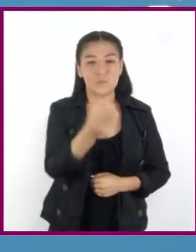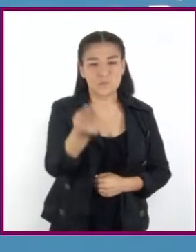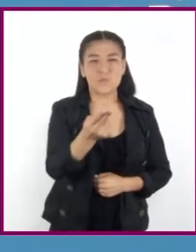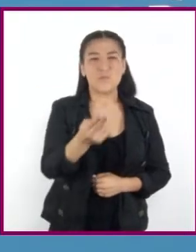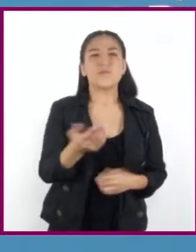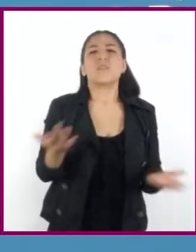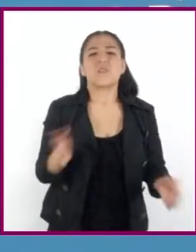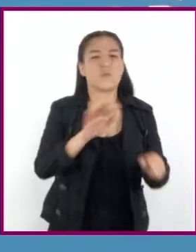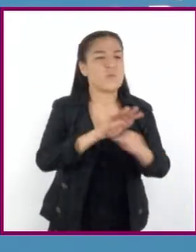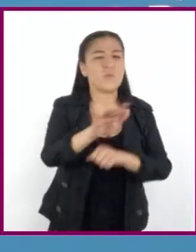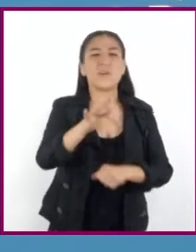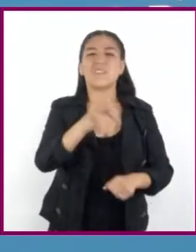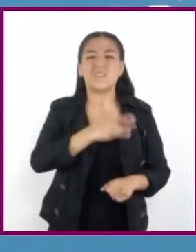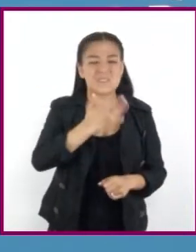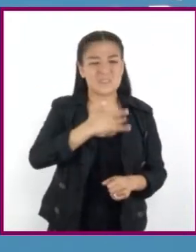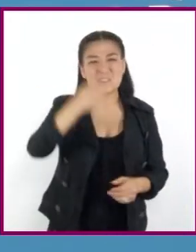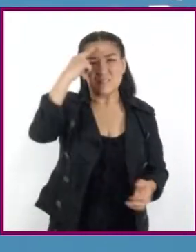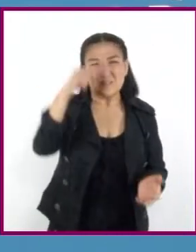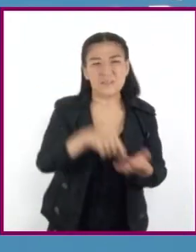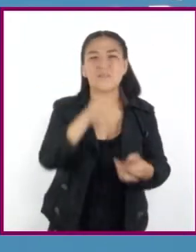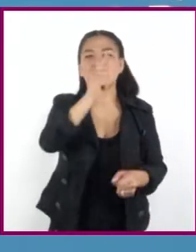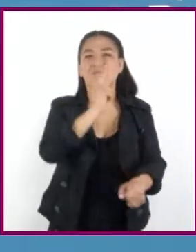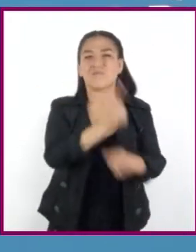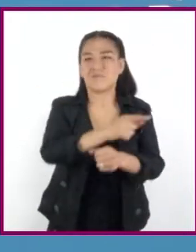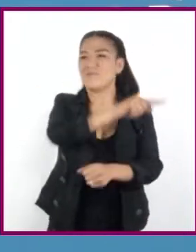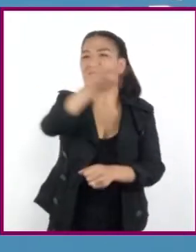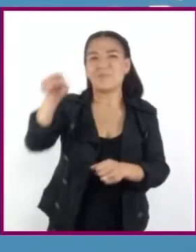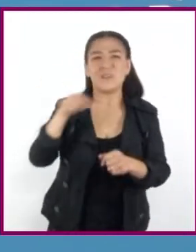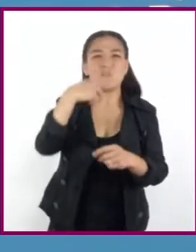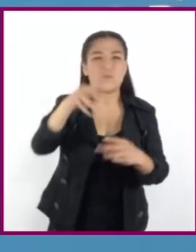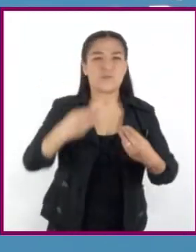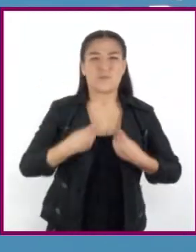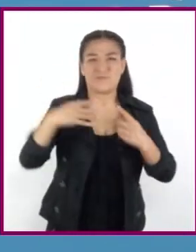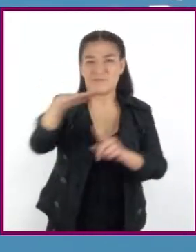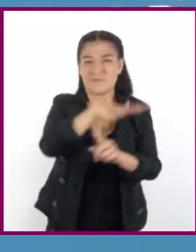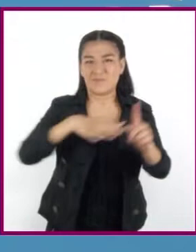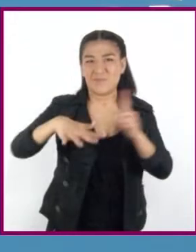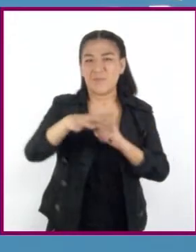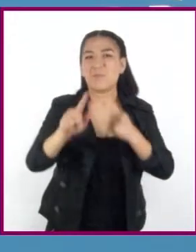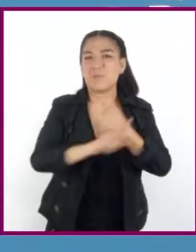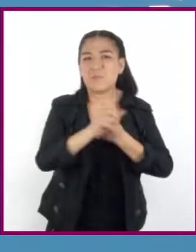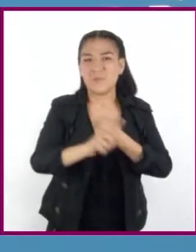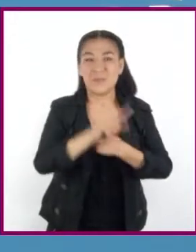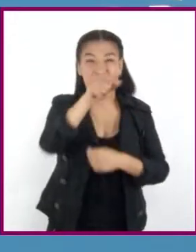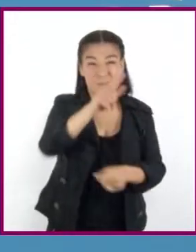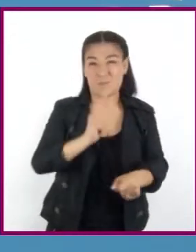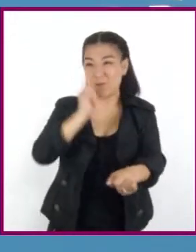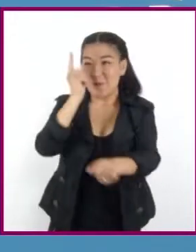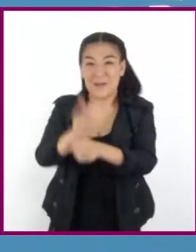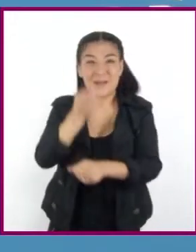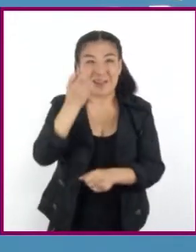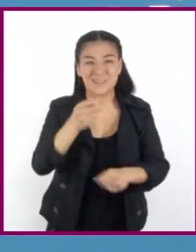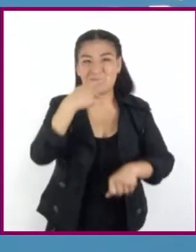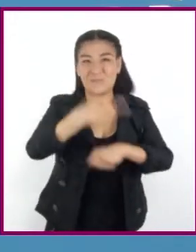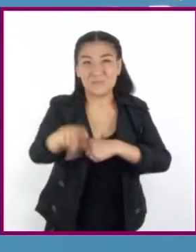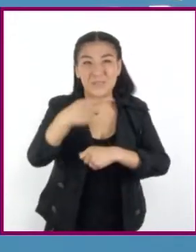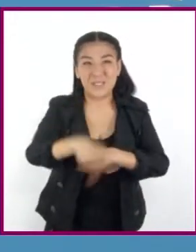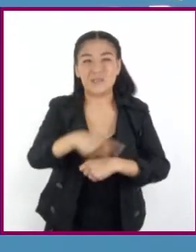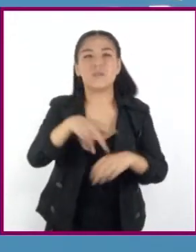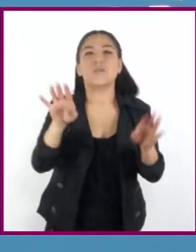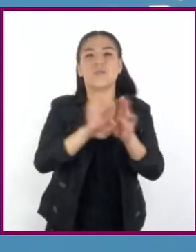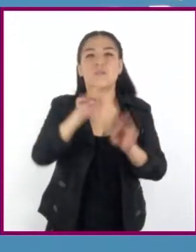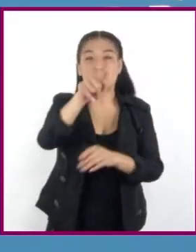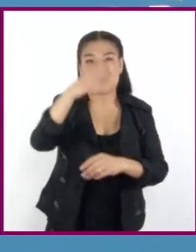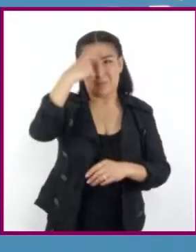qué factores de riesgo identifican en su entorno? ¿Identificar estos factores de riesgo contribuye a evitar